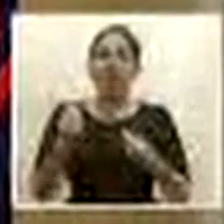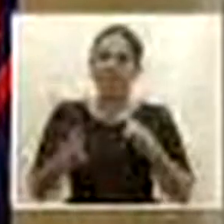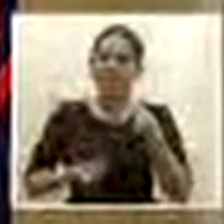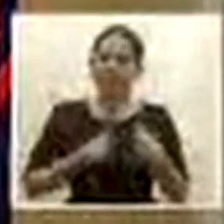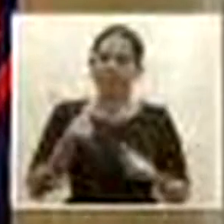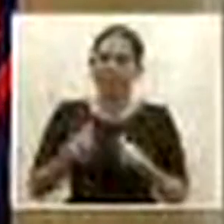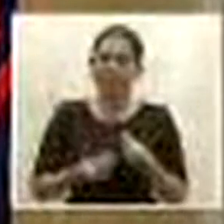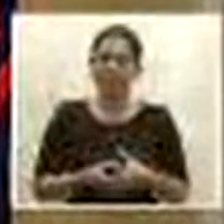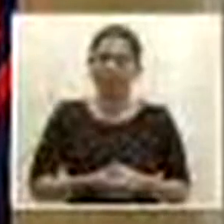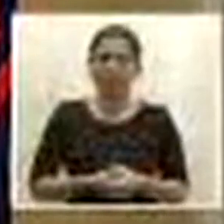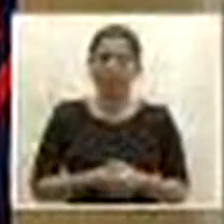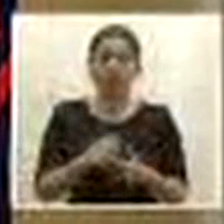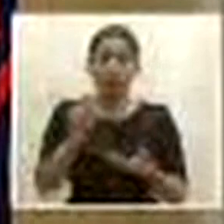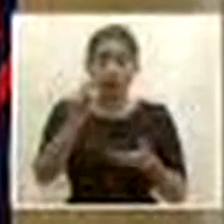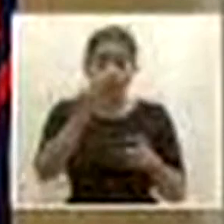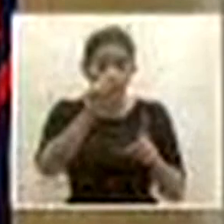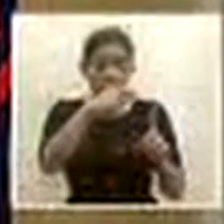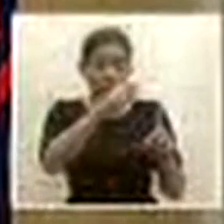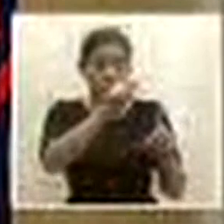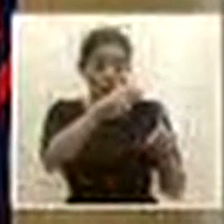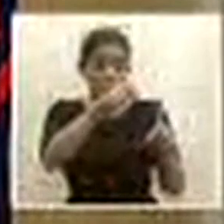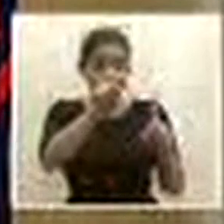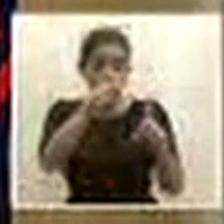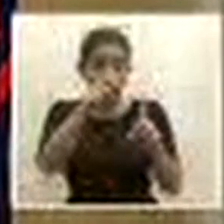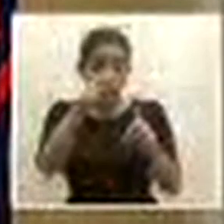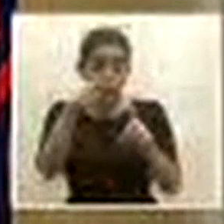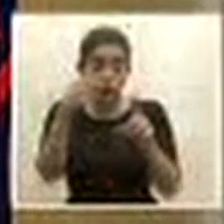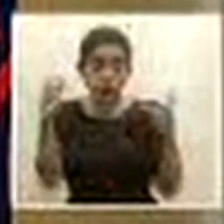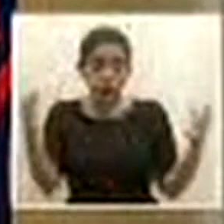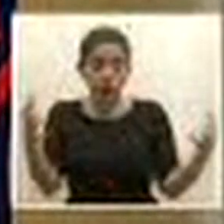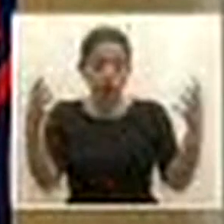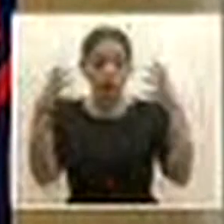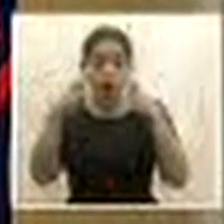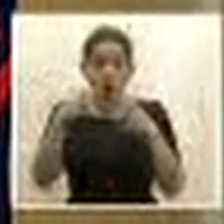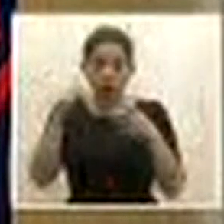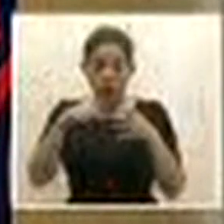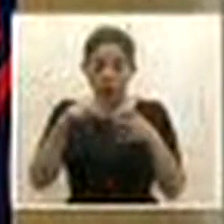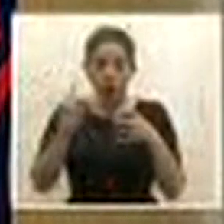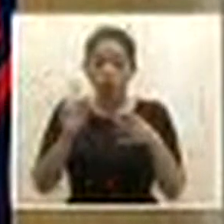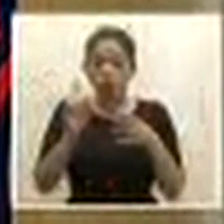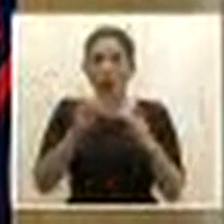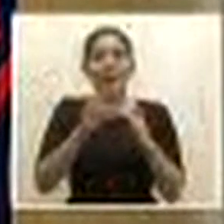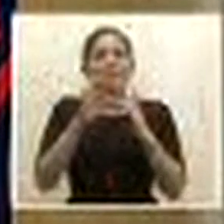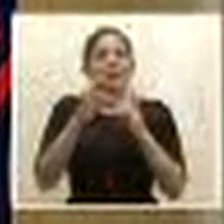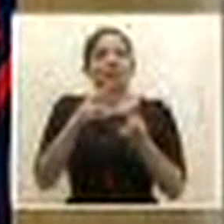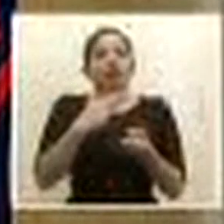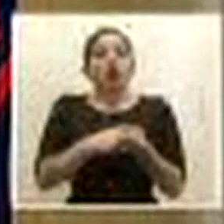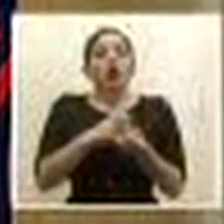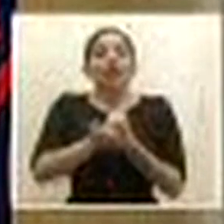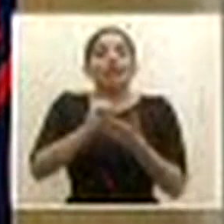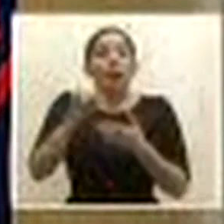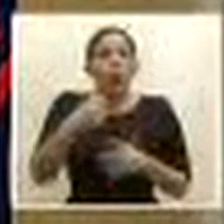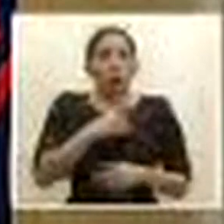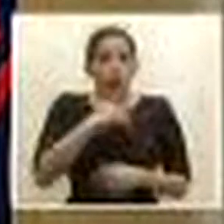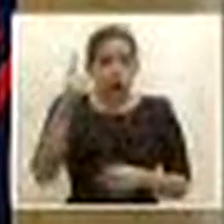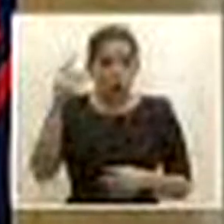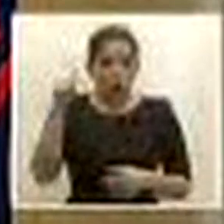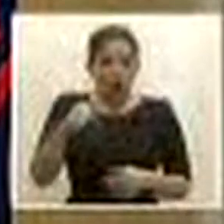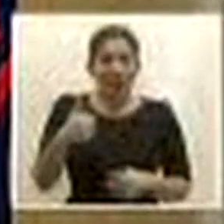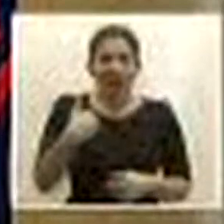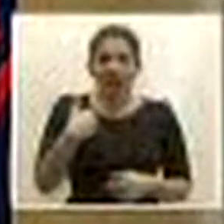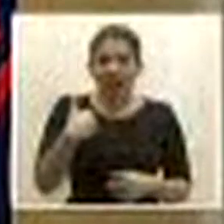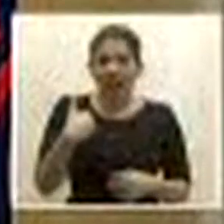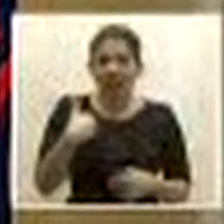haciendo es ese muestreo que se hace en todo el país se centraliza principalmente en el Hospital San Juan de Dios, que tiene